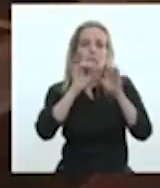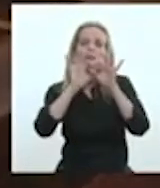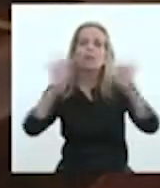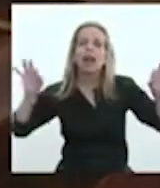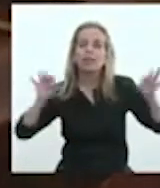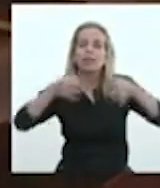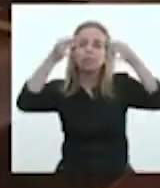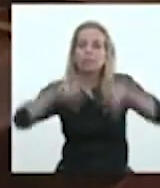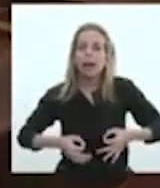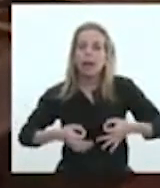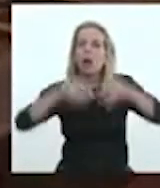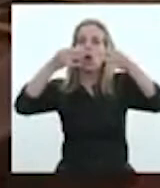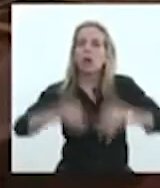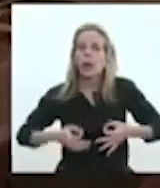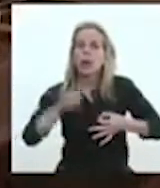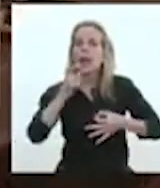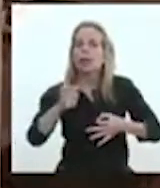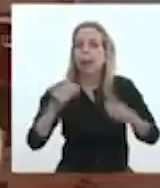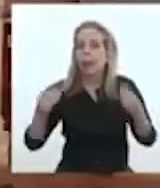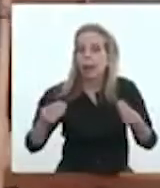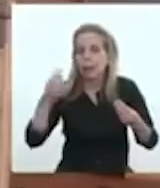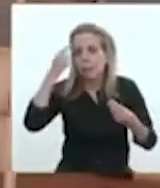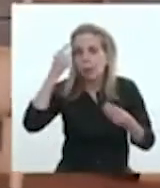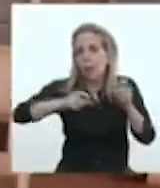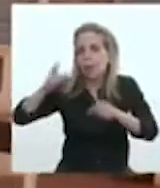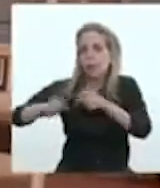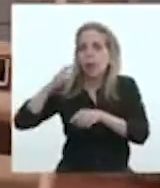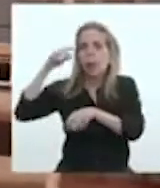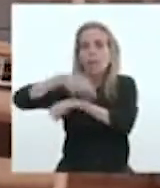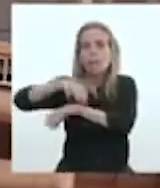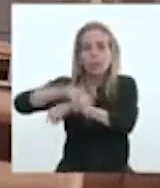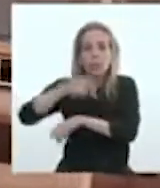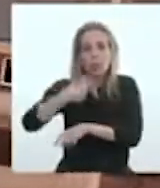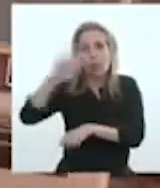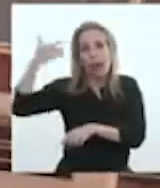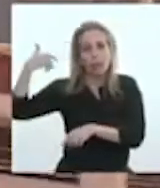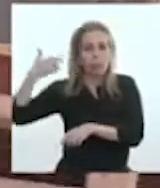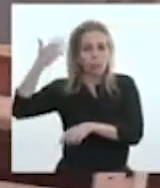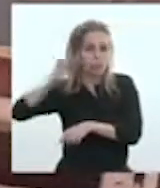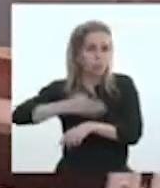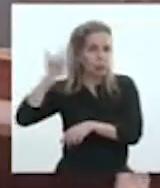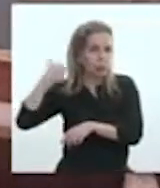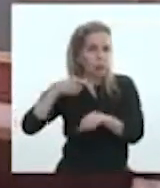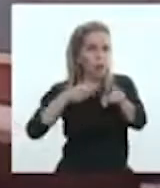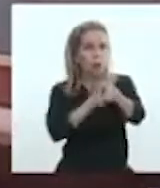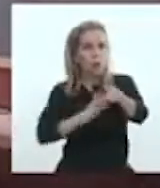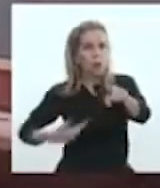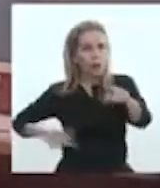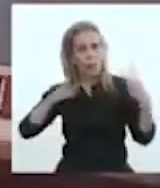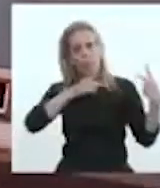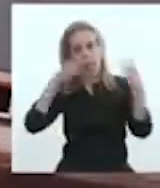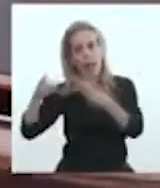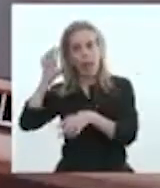que resume lo que sentimos hoy los misioneros cuando usted nos visitó hace un tiempo nosotros les mostramos